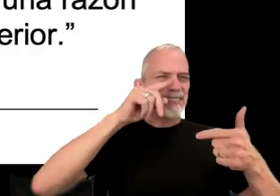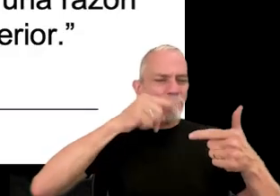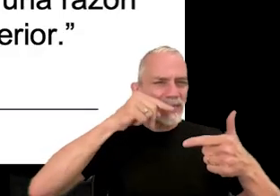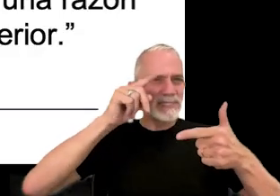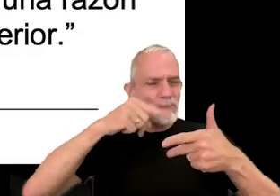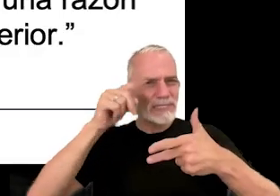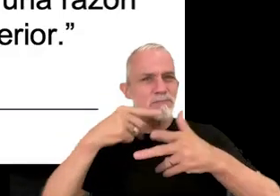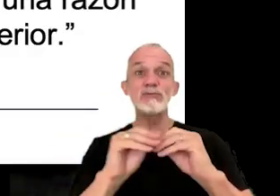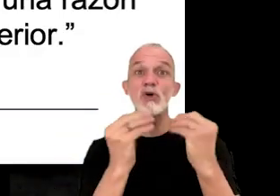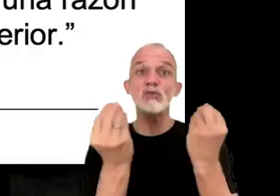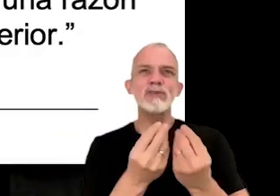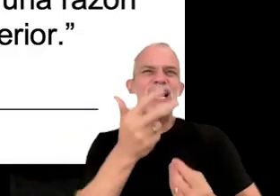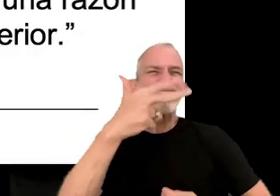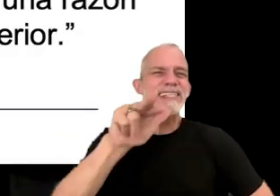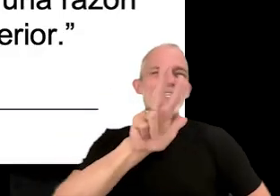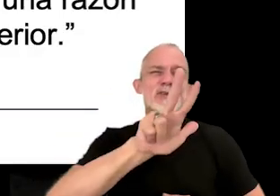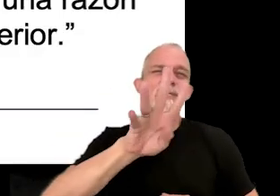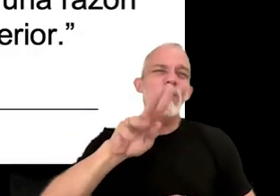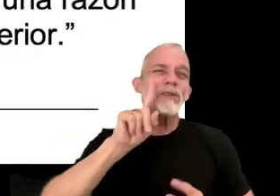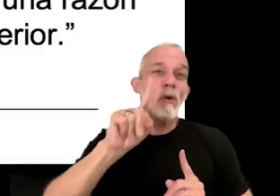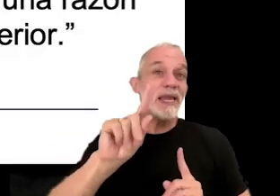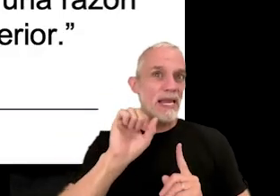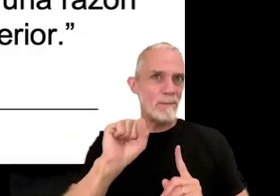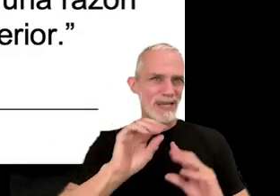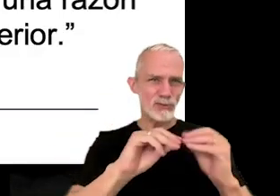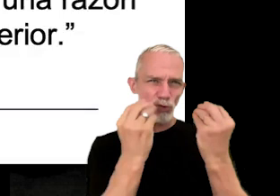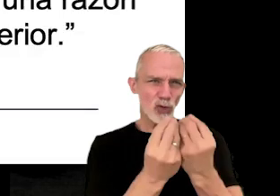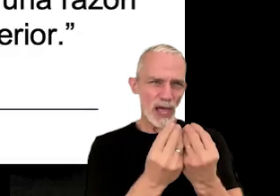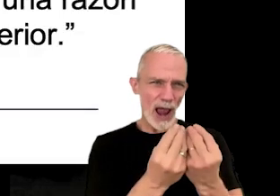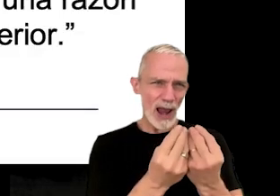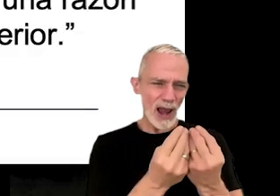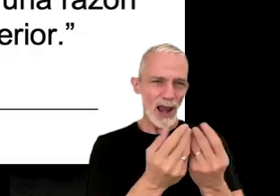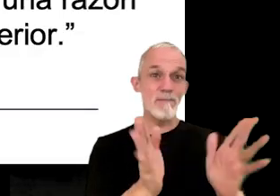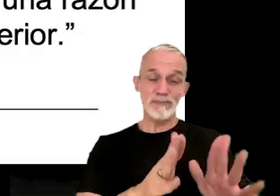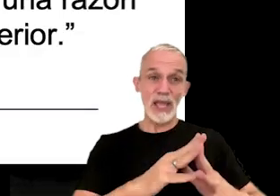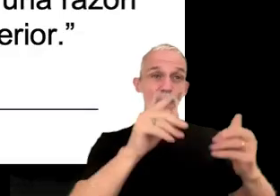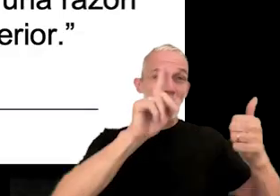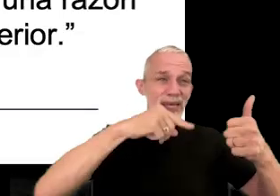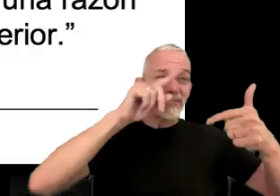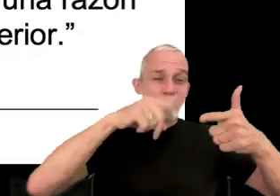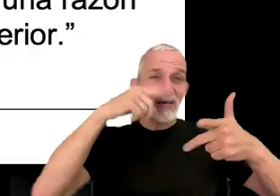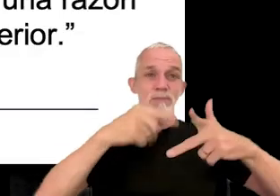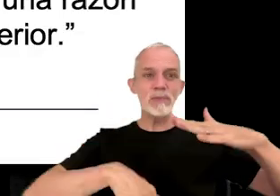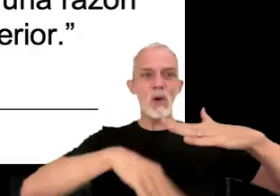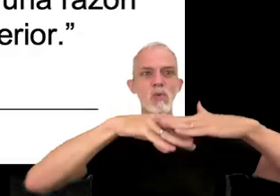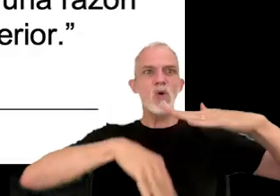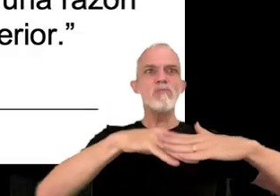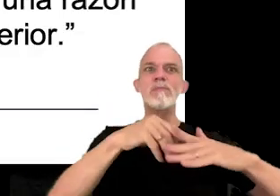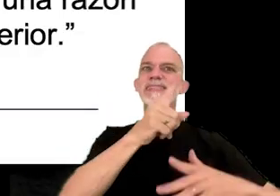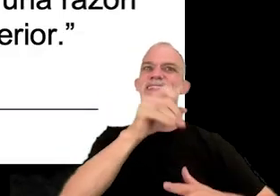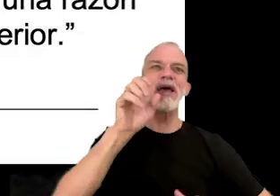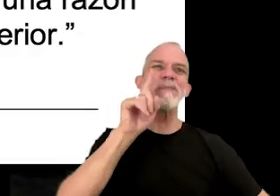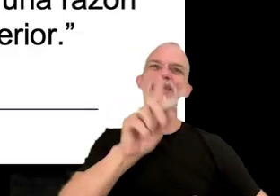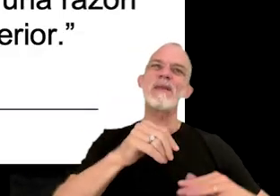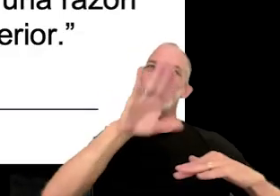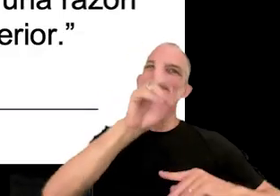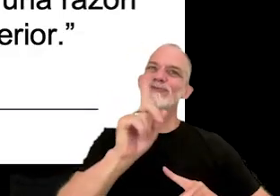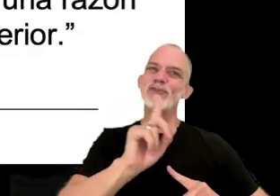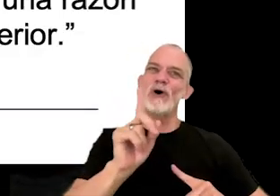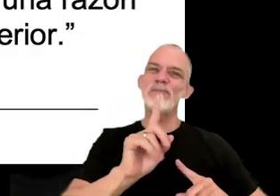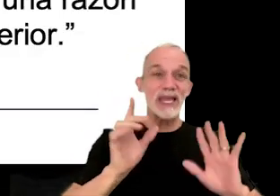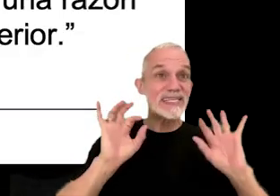el total es 334.000 pesos, cada uno de los meses no supera los 100.000 pesos. Sabemos